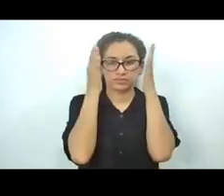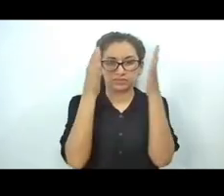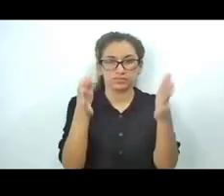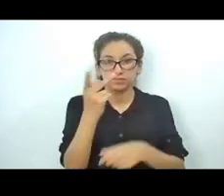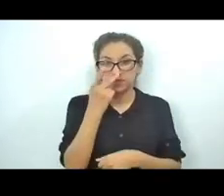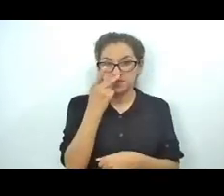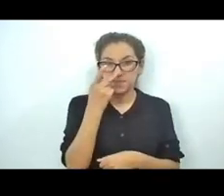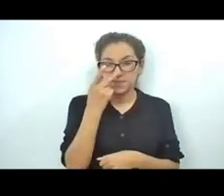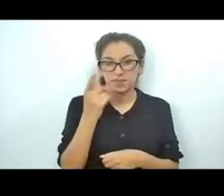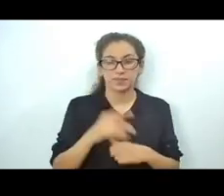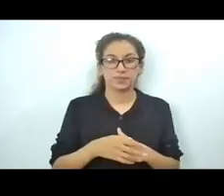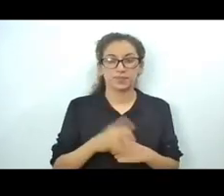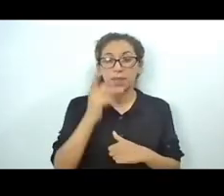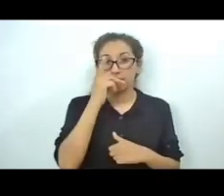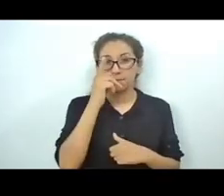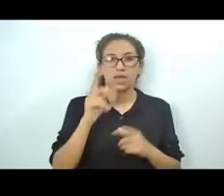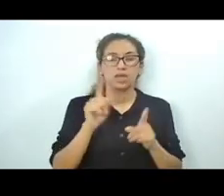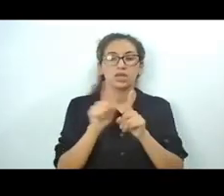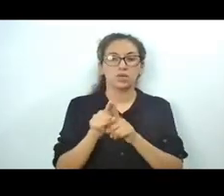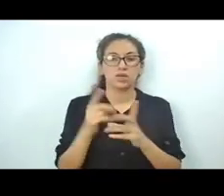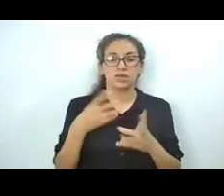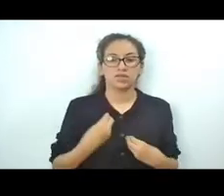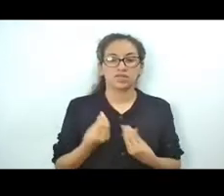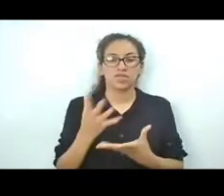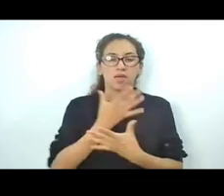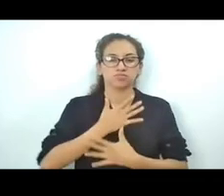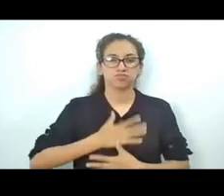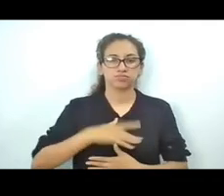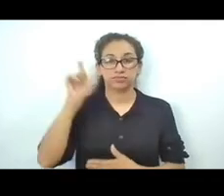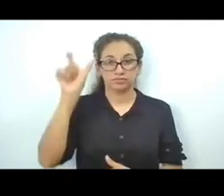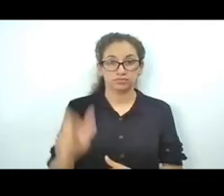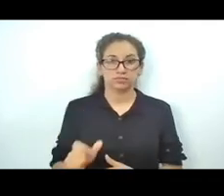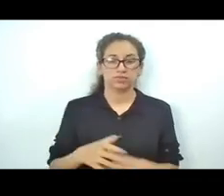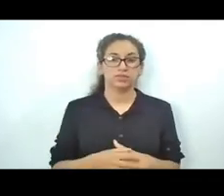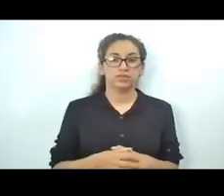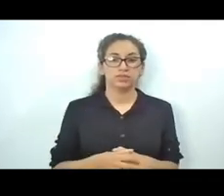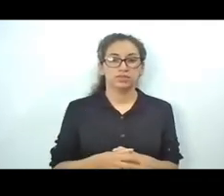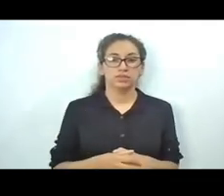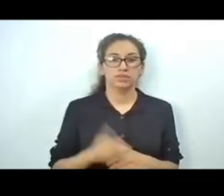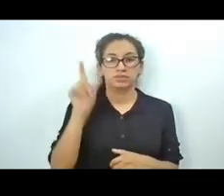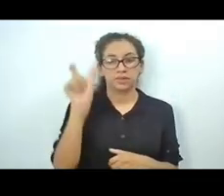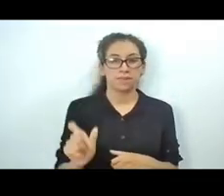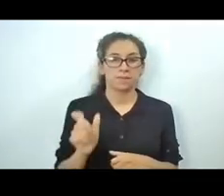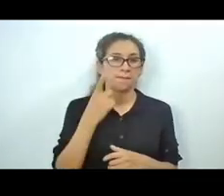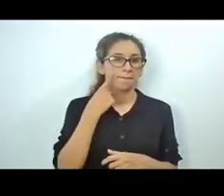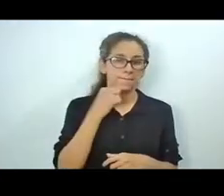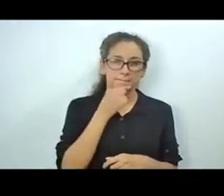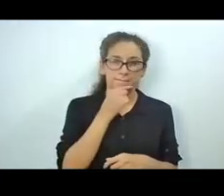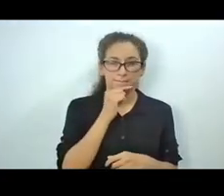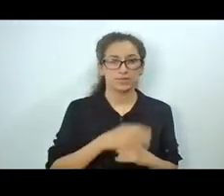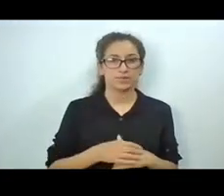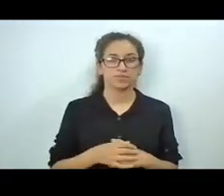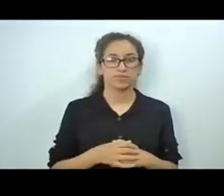como punto de dar placer a la pareja, en este caso una pareja heterosexual,